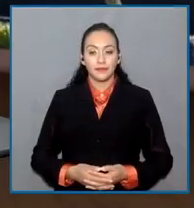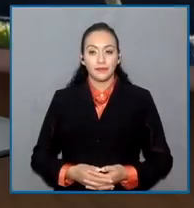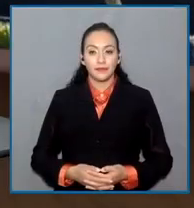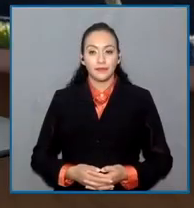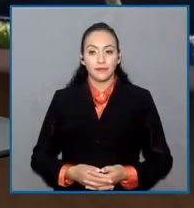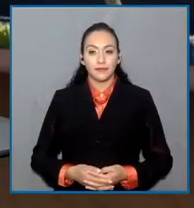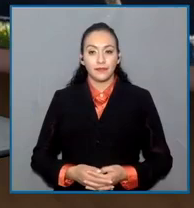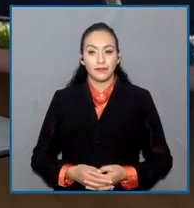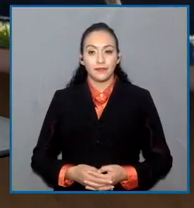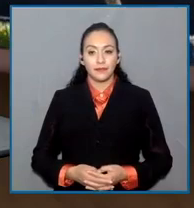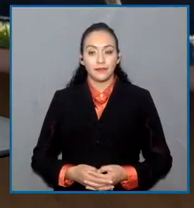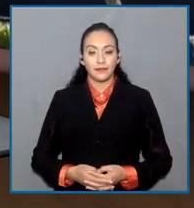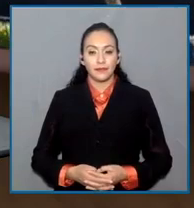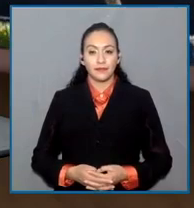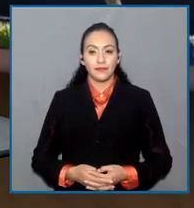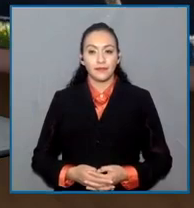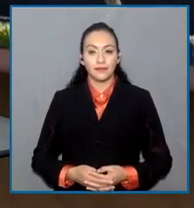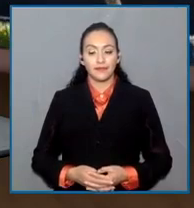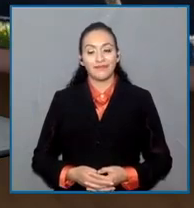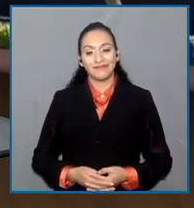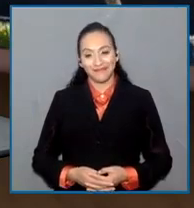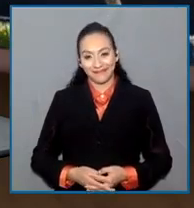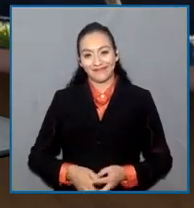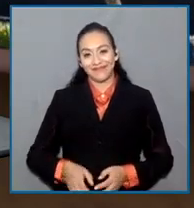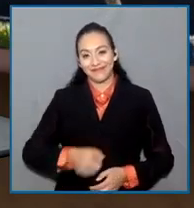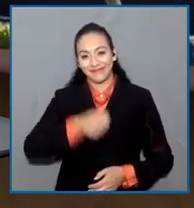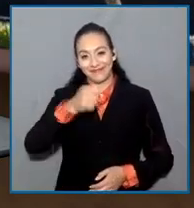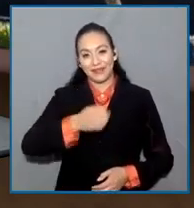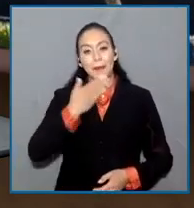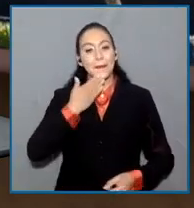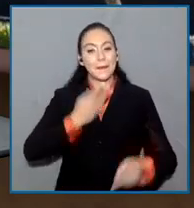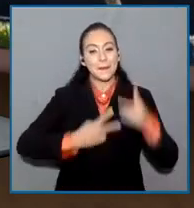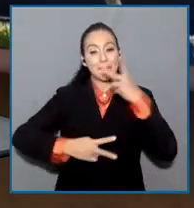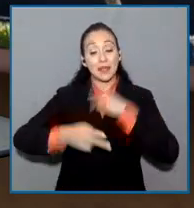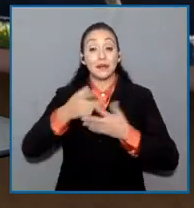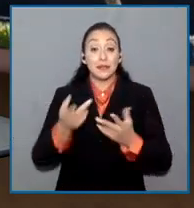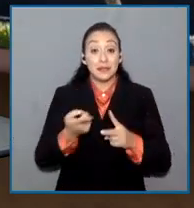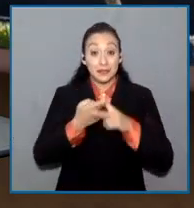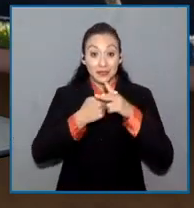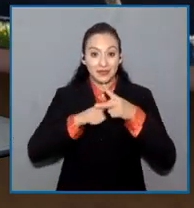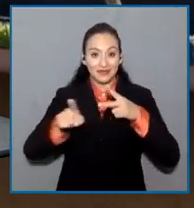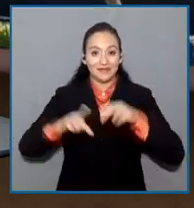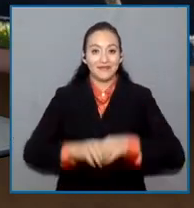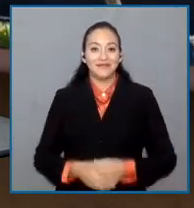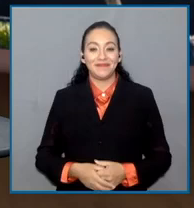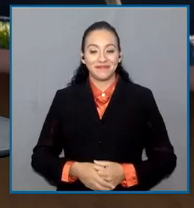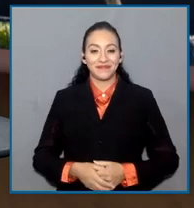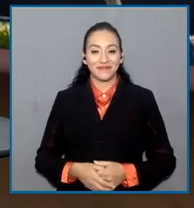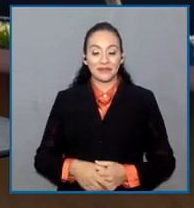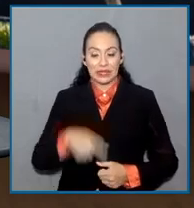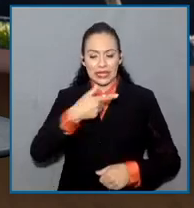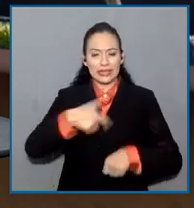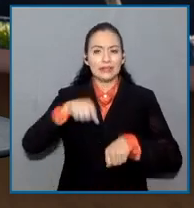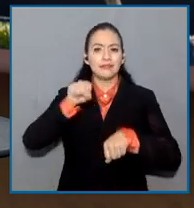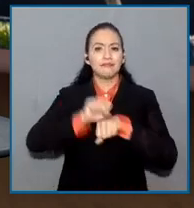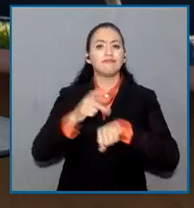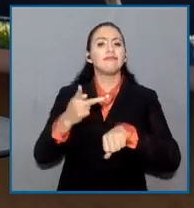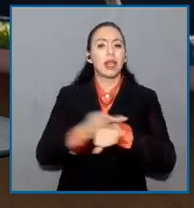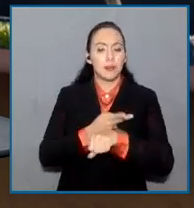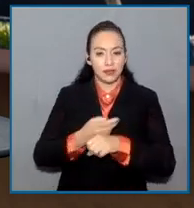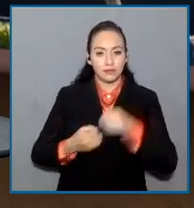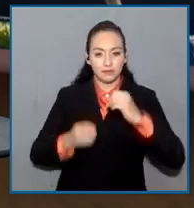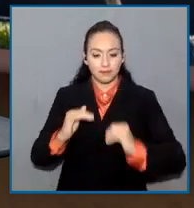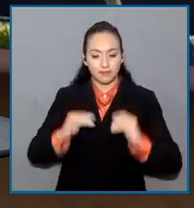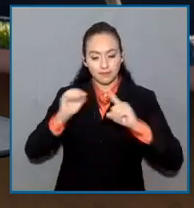Con gusto de saludarle. De nueva cuenta, vámonos con todas las noticias. Esta semana el Pleno de la Corte atendió un asunto relacionado con